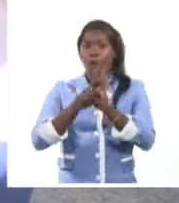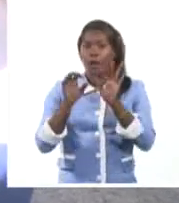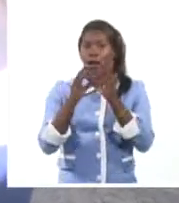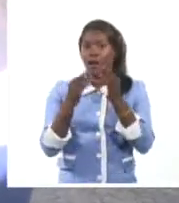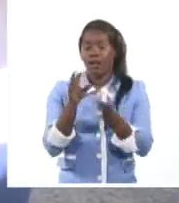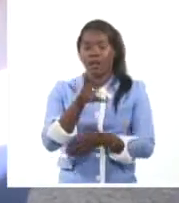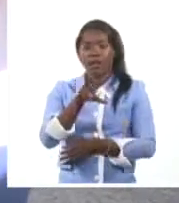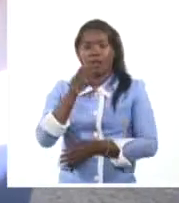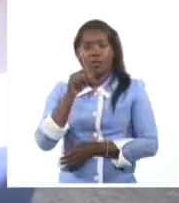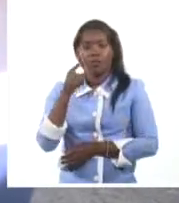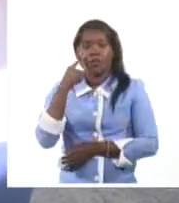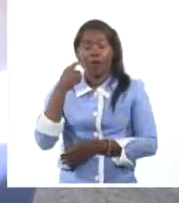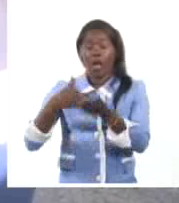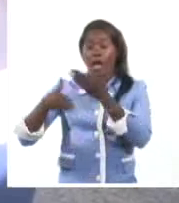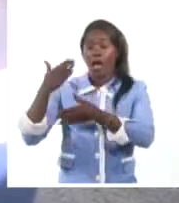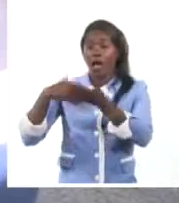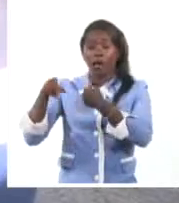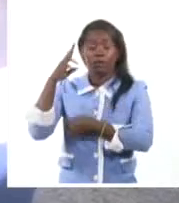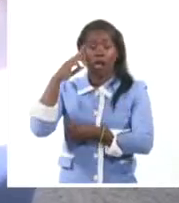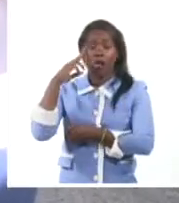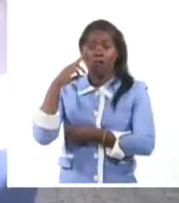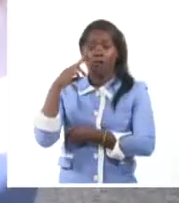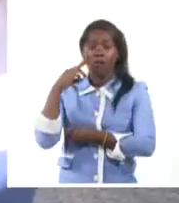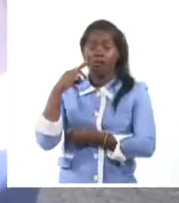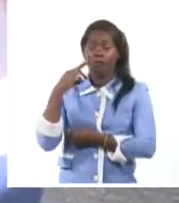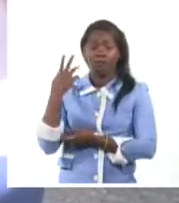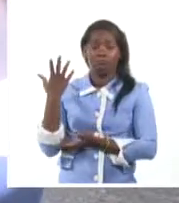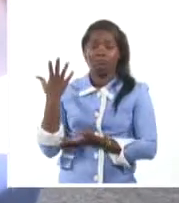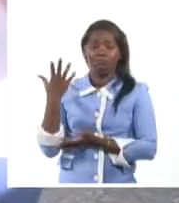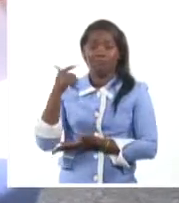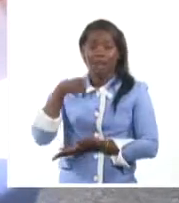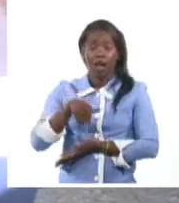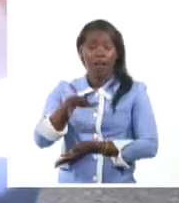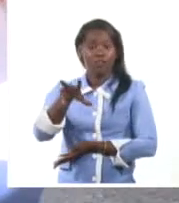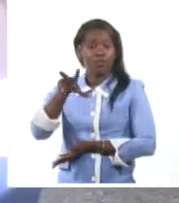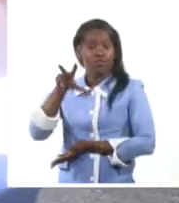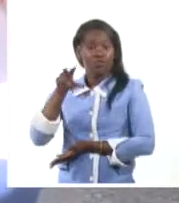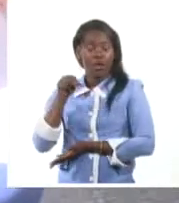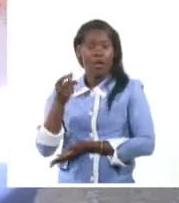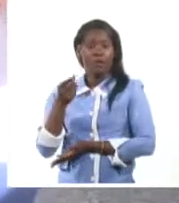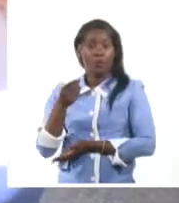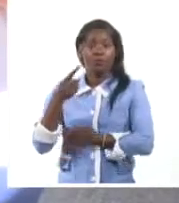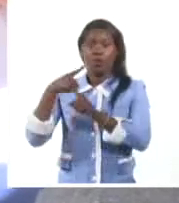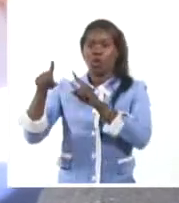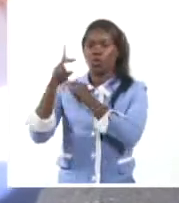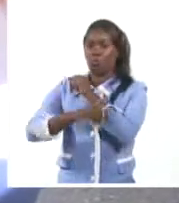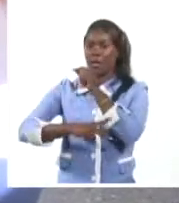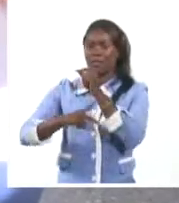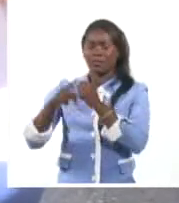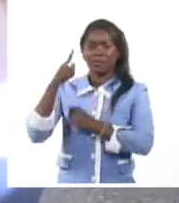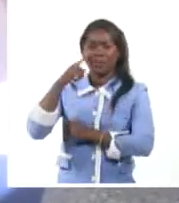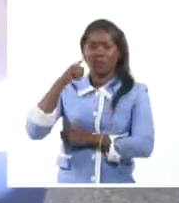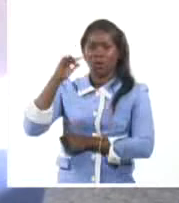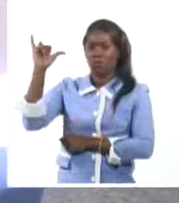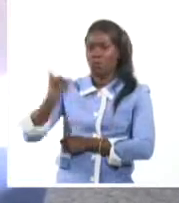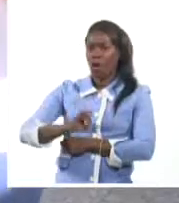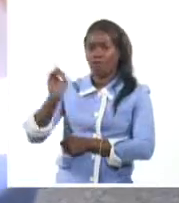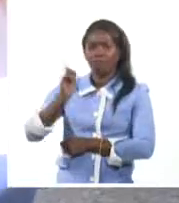que supera a otros códigos que existen incluso en nuestro continente, en América Latina, porque es un código